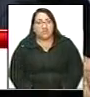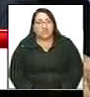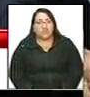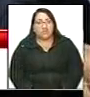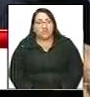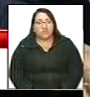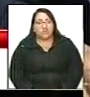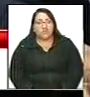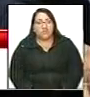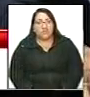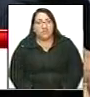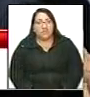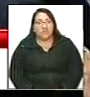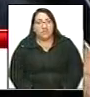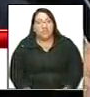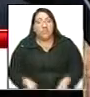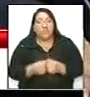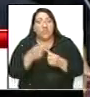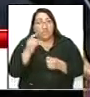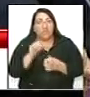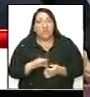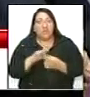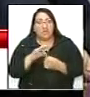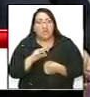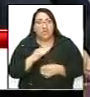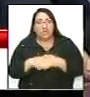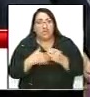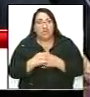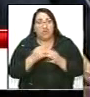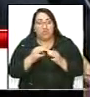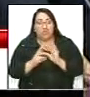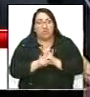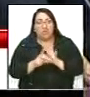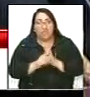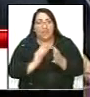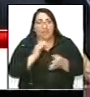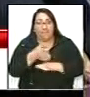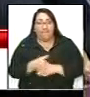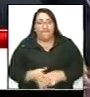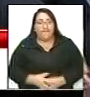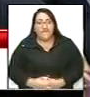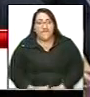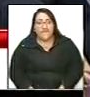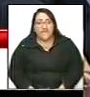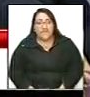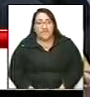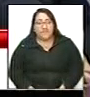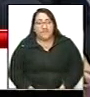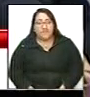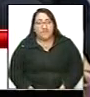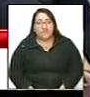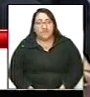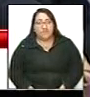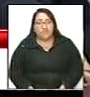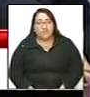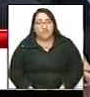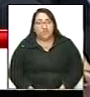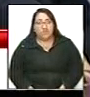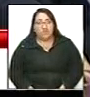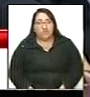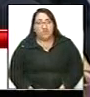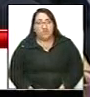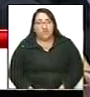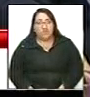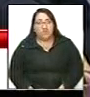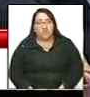propósito específico y por voluntad de quien está postulando. Luego,